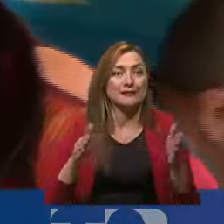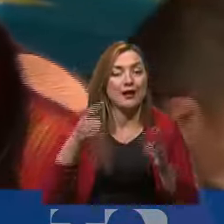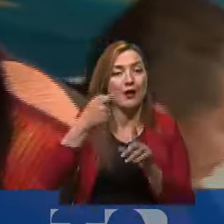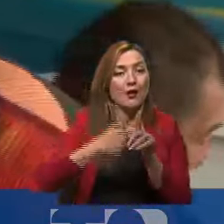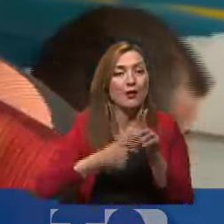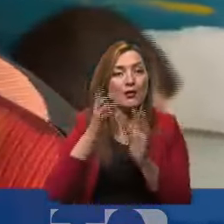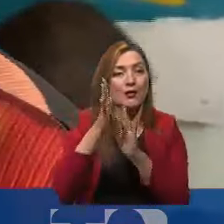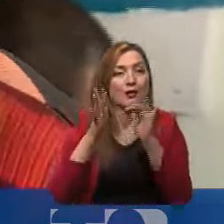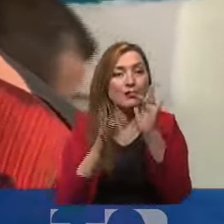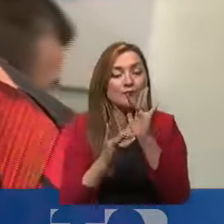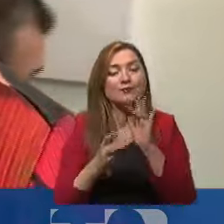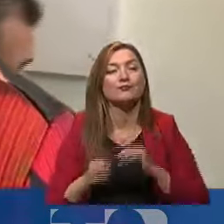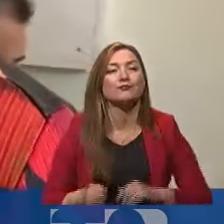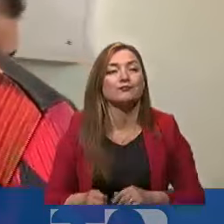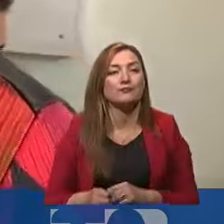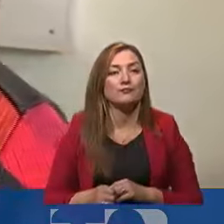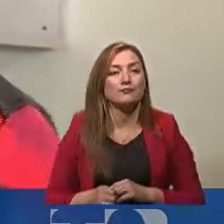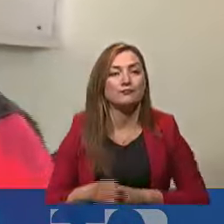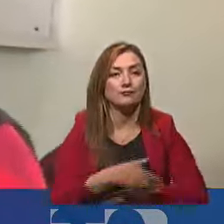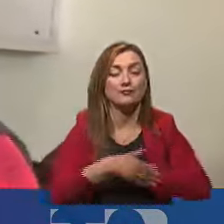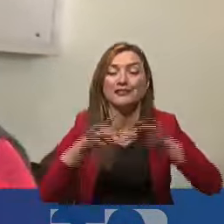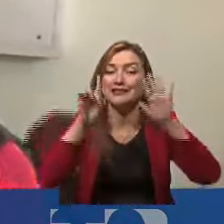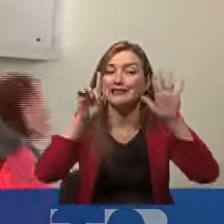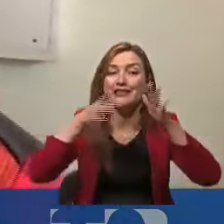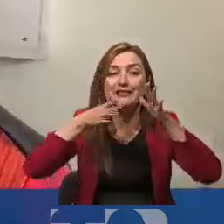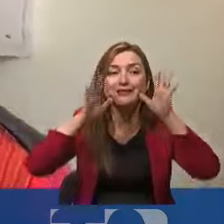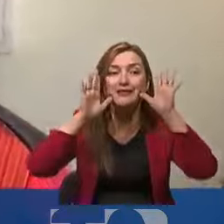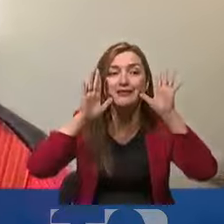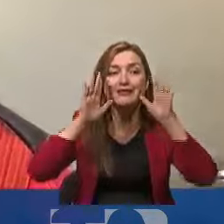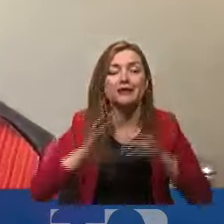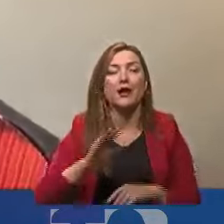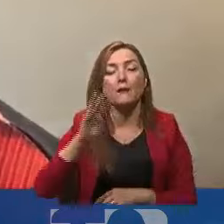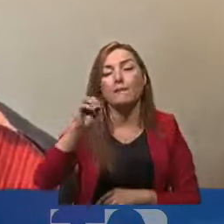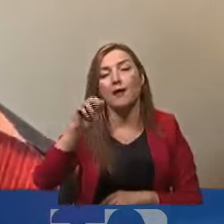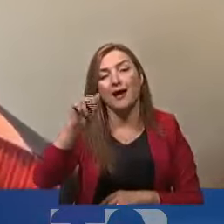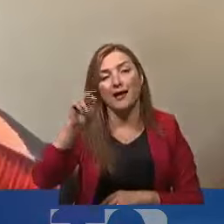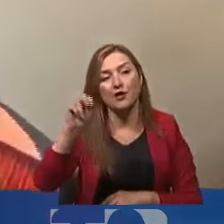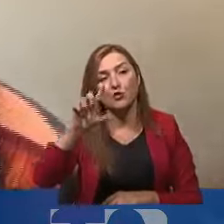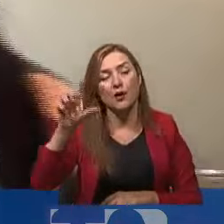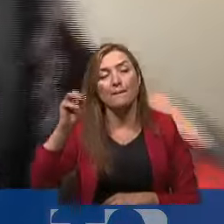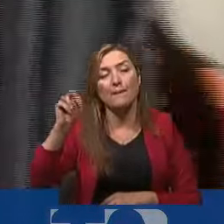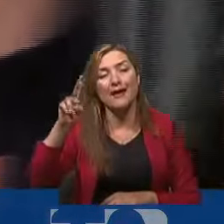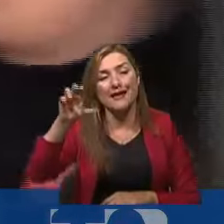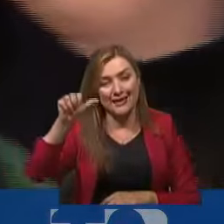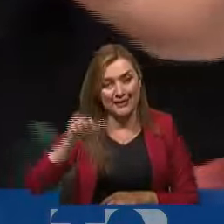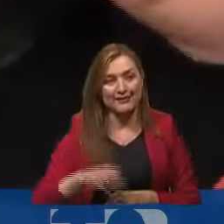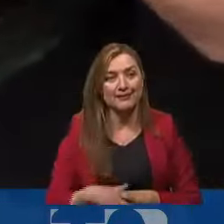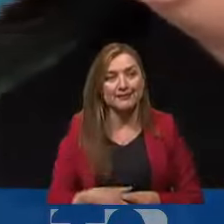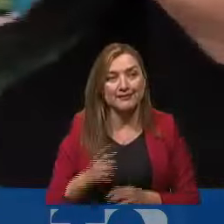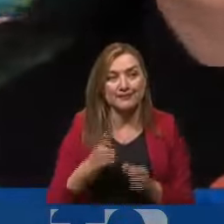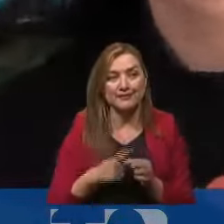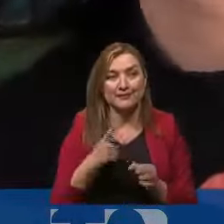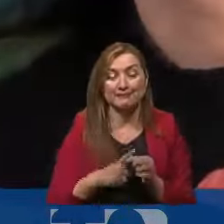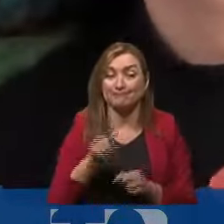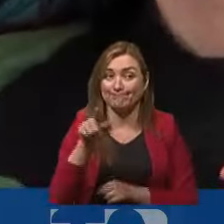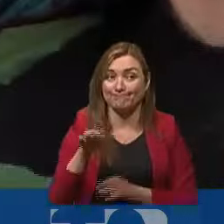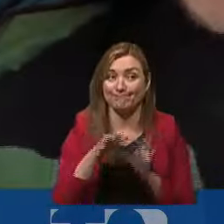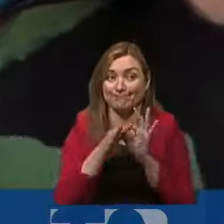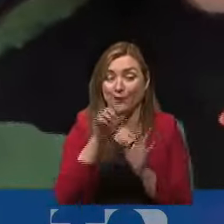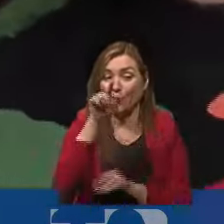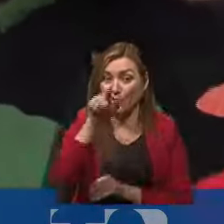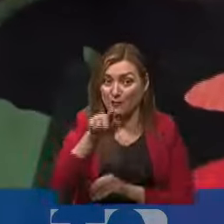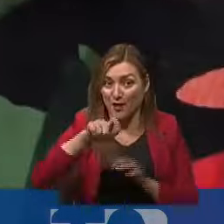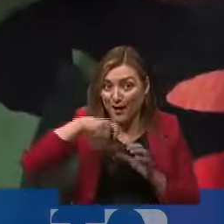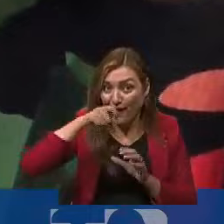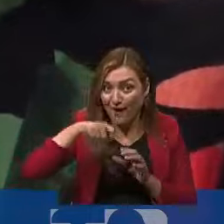el mes de abril, que queda en la 6 de diciembre y Manuel María Sánchez. Próximamente en Quito, compañeros, así que ustedes